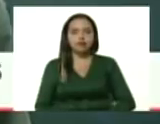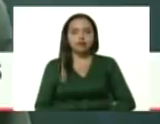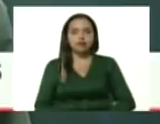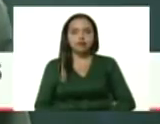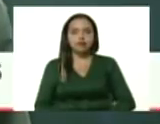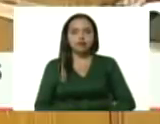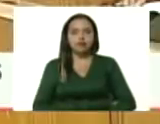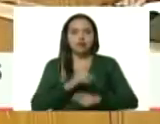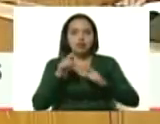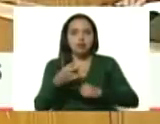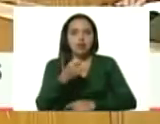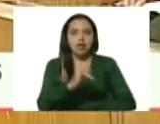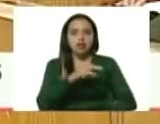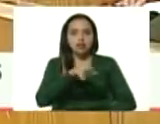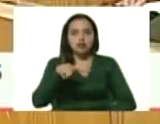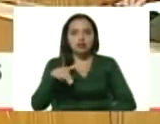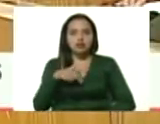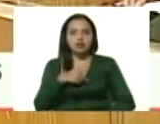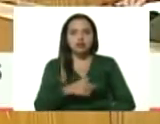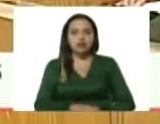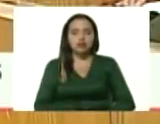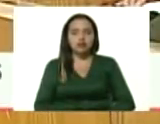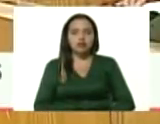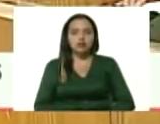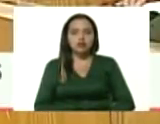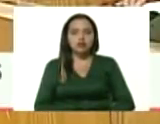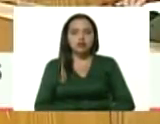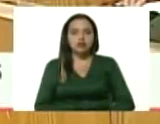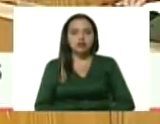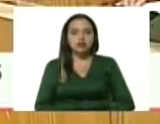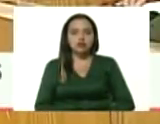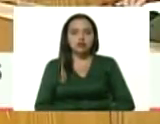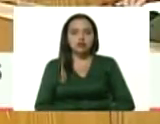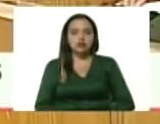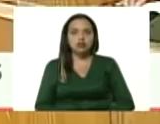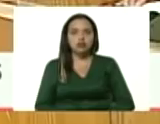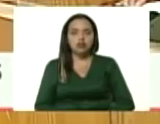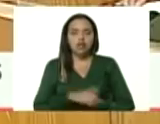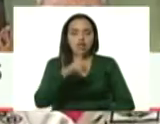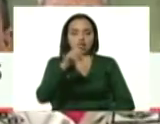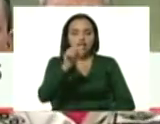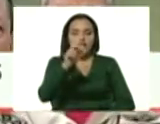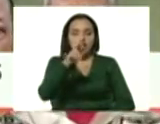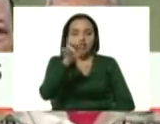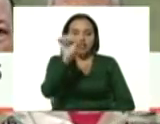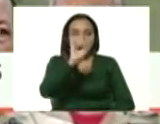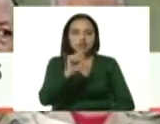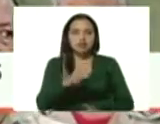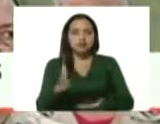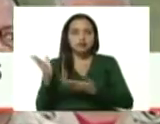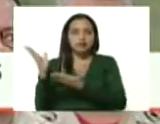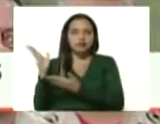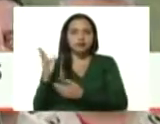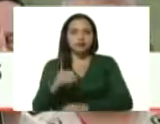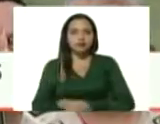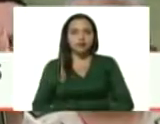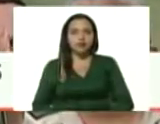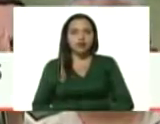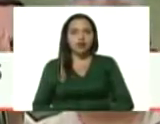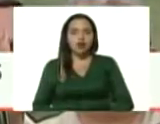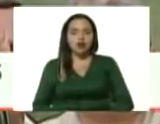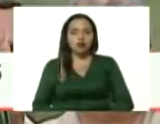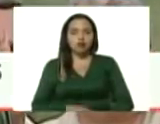También está entre nosotros el mayor general Domingo Antonio Hernández Lares, comandante de la Región de Defensa